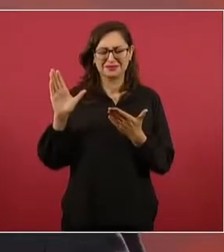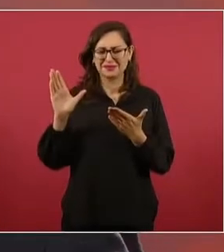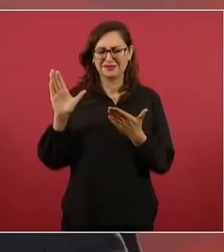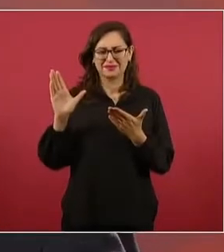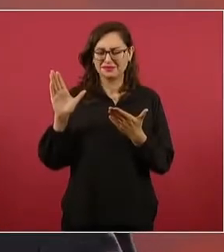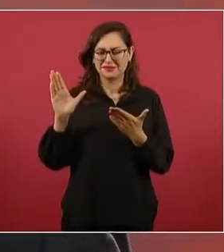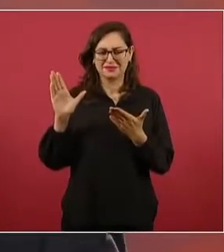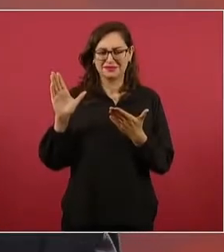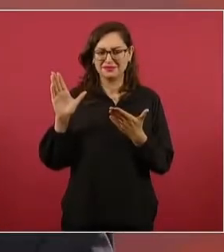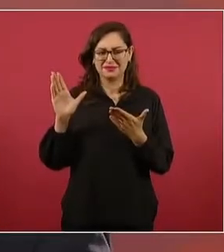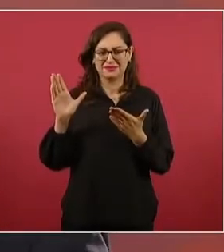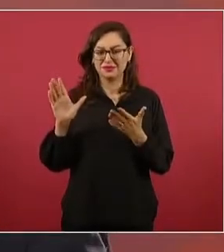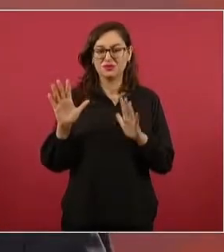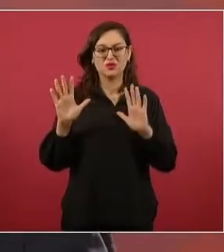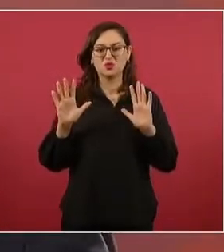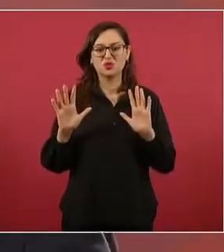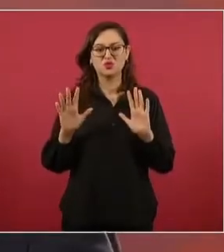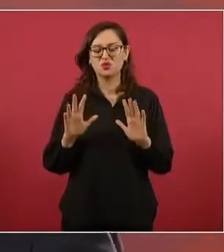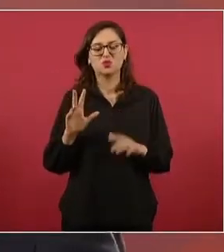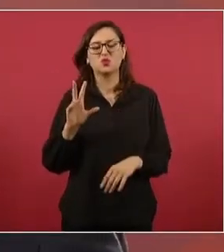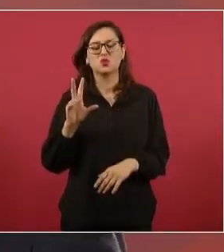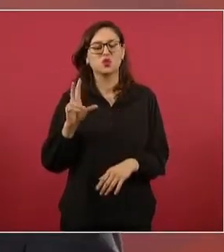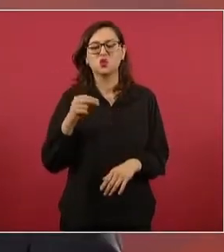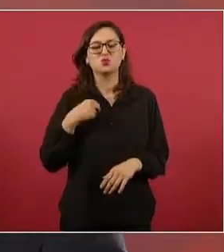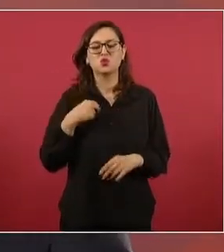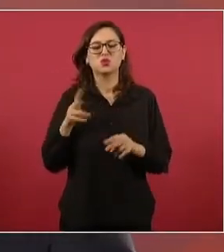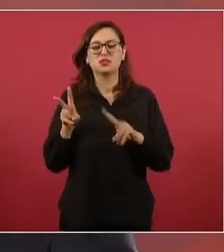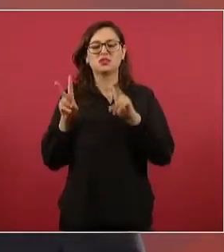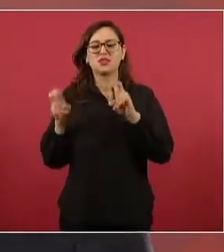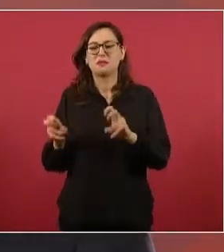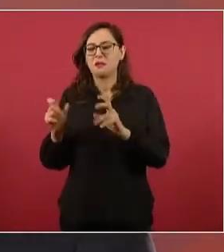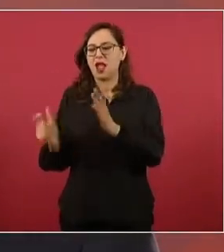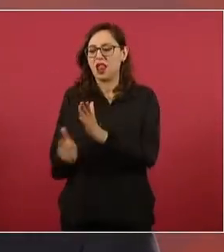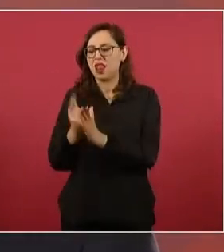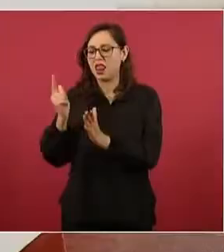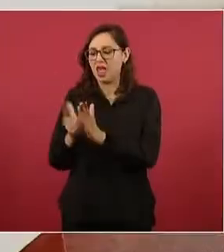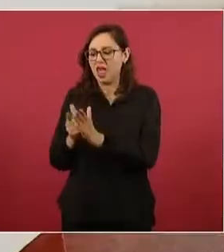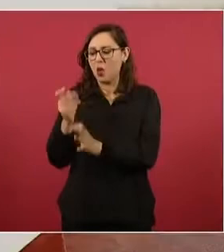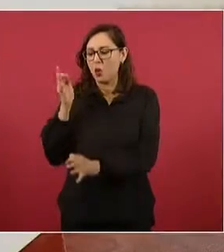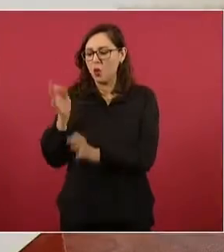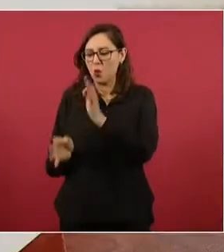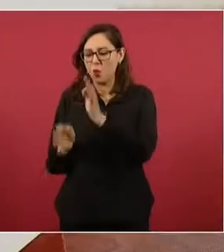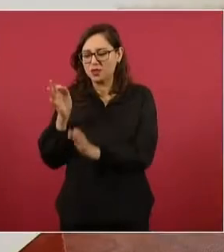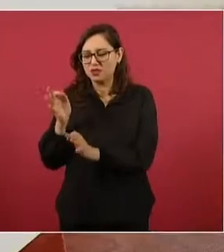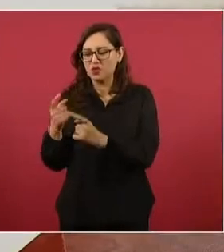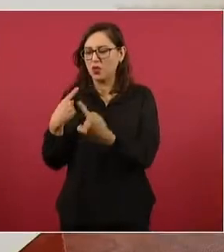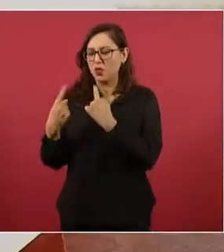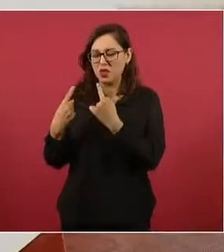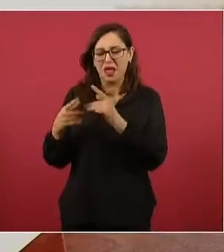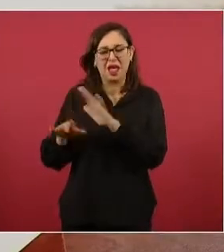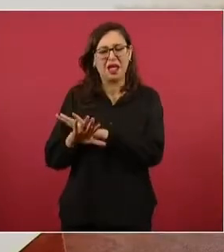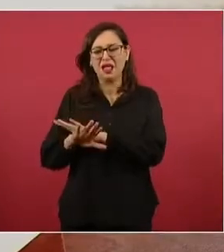estoy diciendo de la negociación y nosotros no tenemos ninguna negociación.